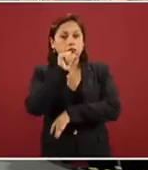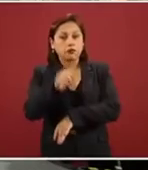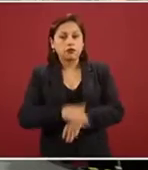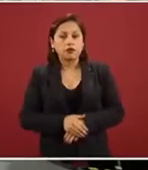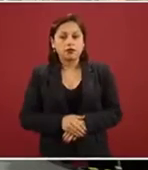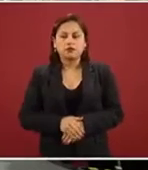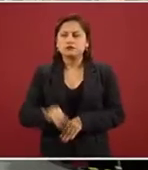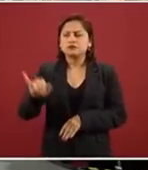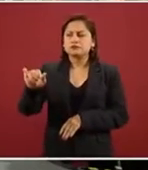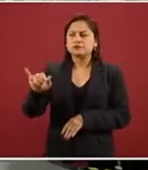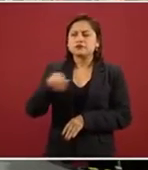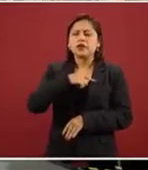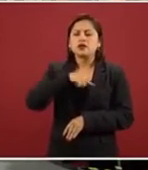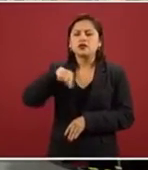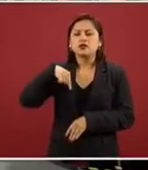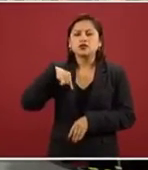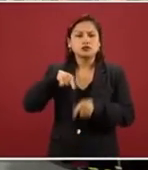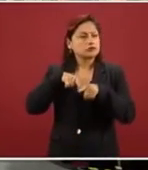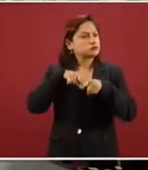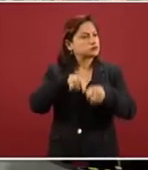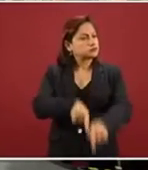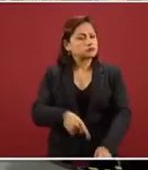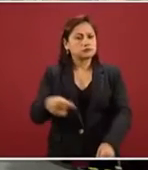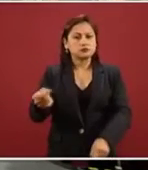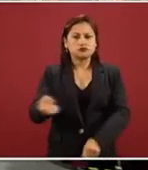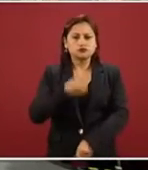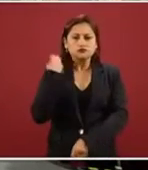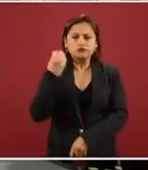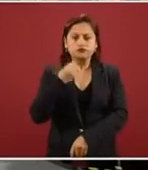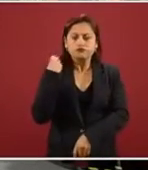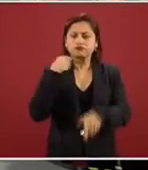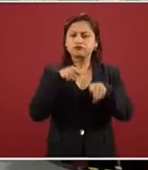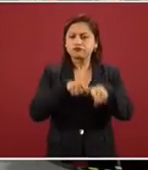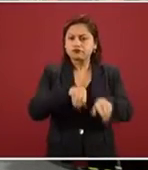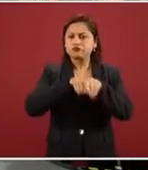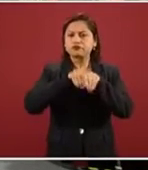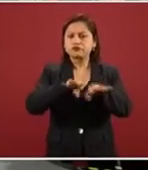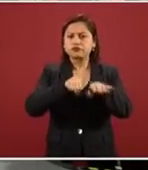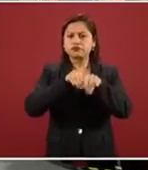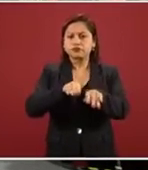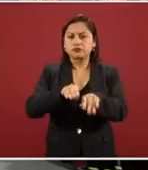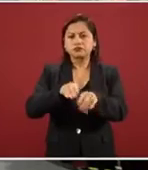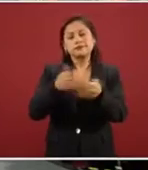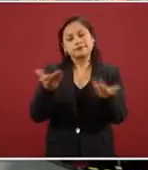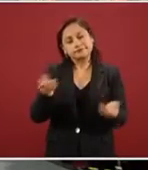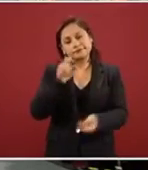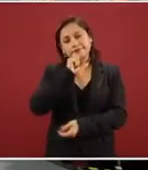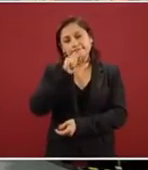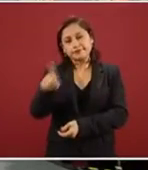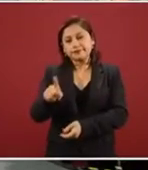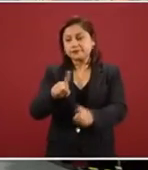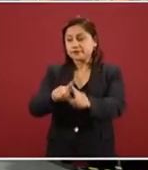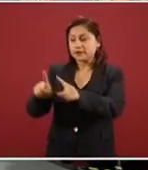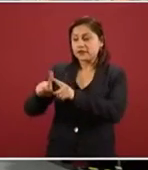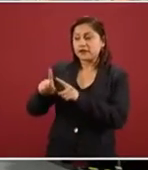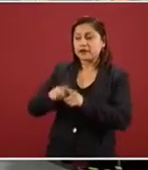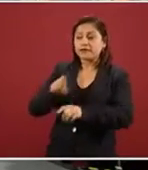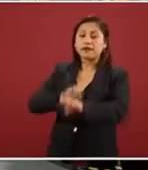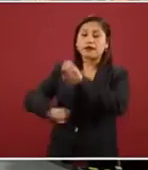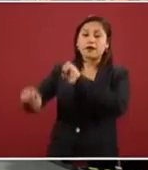informando y también agradecerle a los medios que entendieron pues que son otras